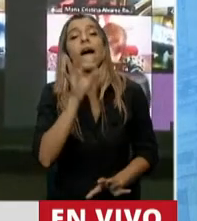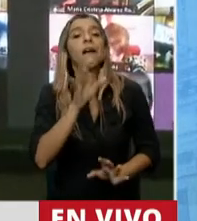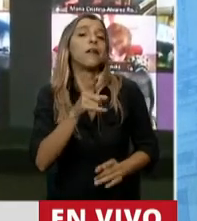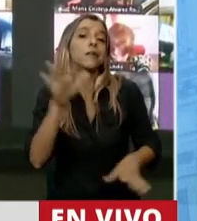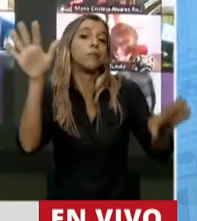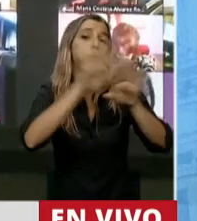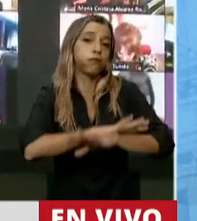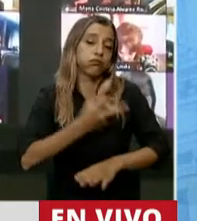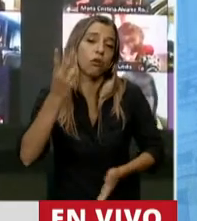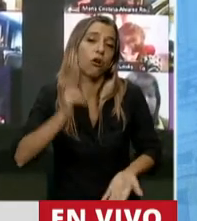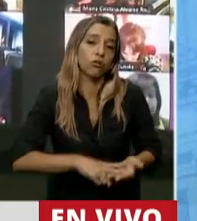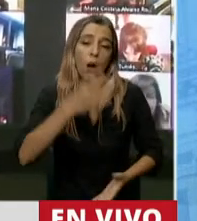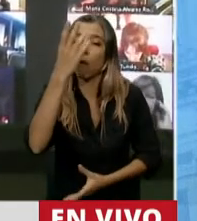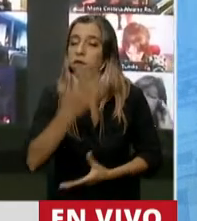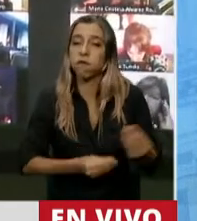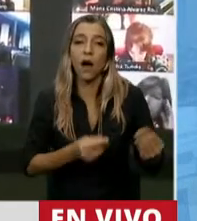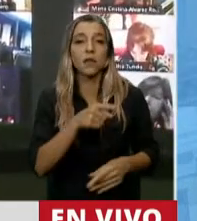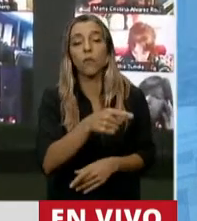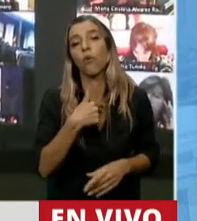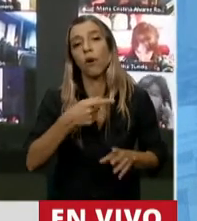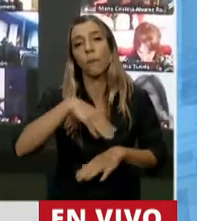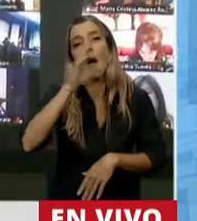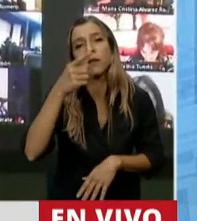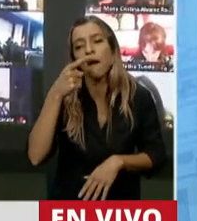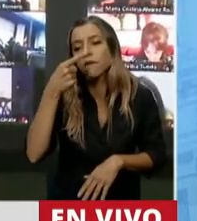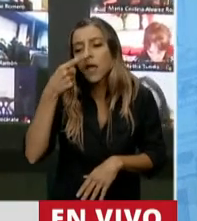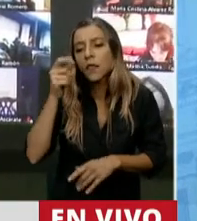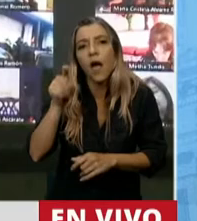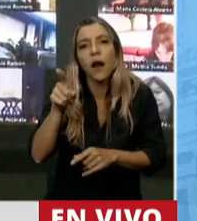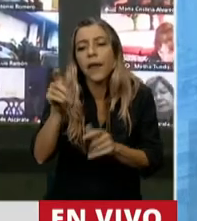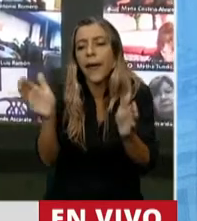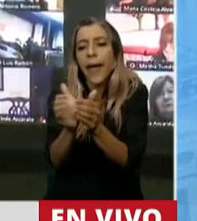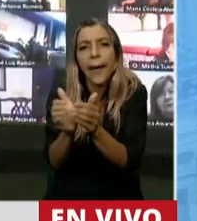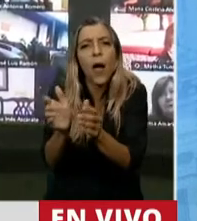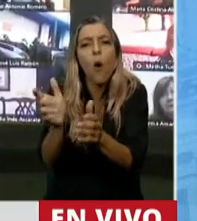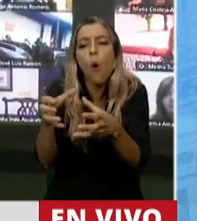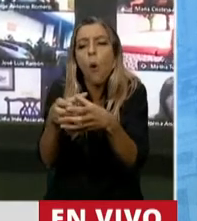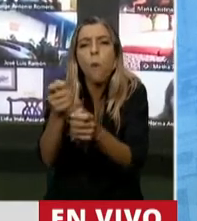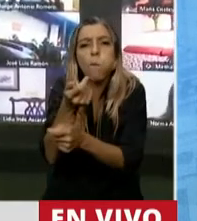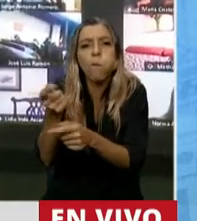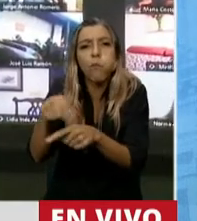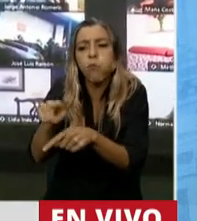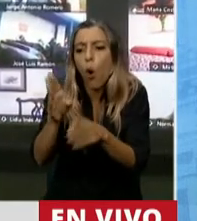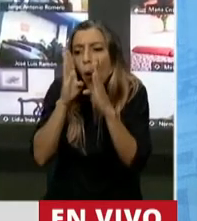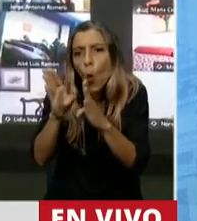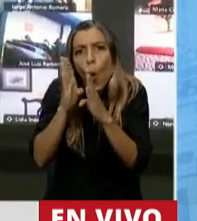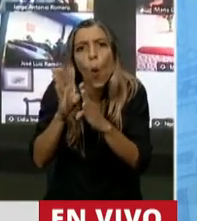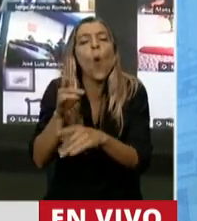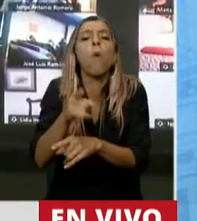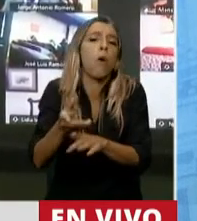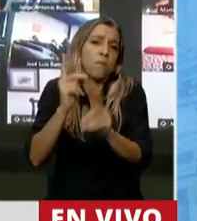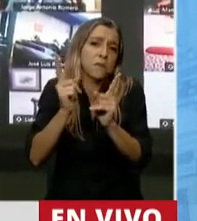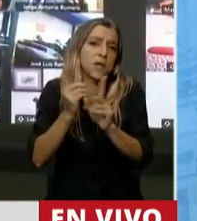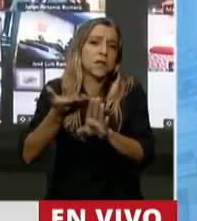seguir representando los intereses de una selecta y poderosa minoría, la misma que durante 4 años